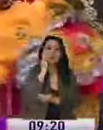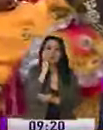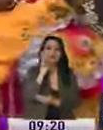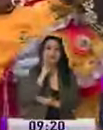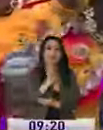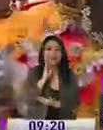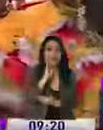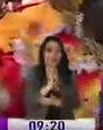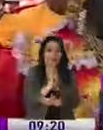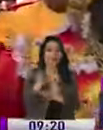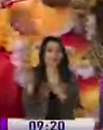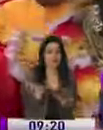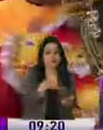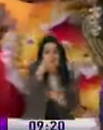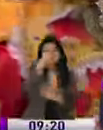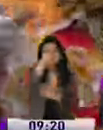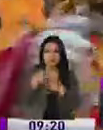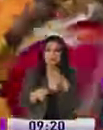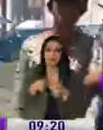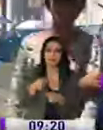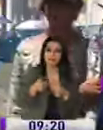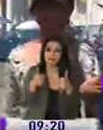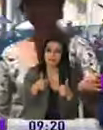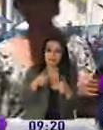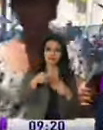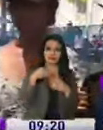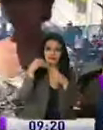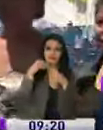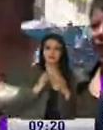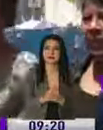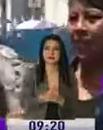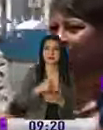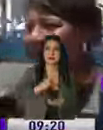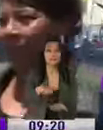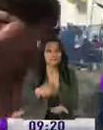da nombre a este evento cultural tradicional. Bueno, yo he venido